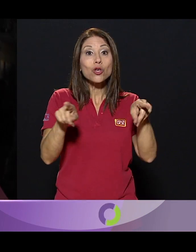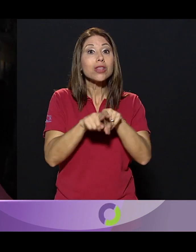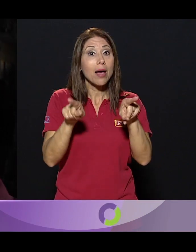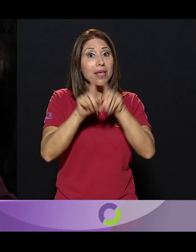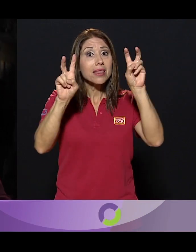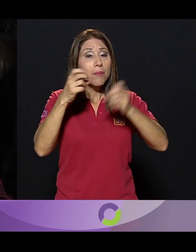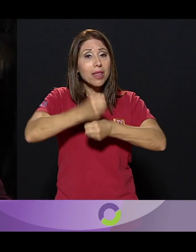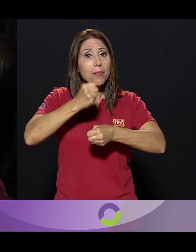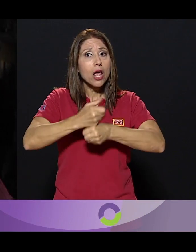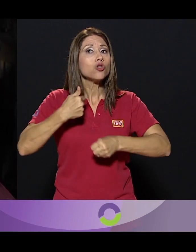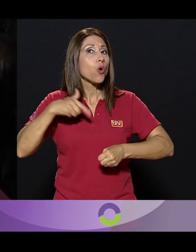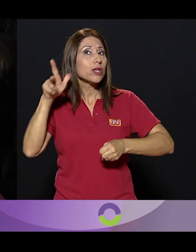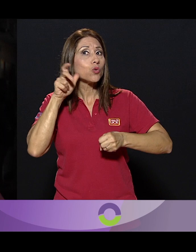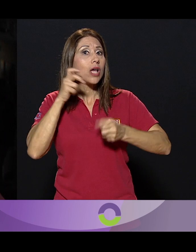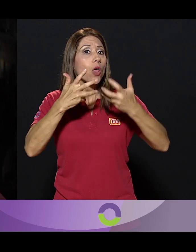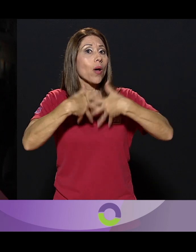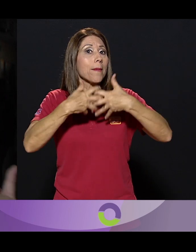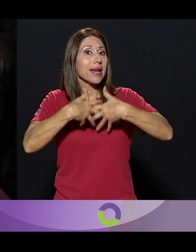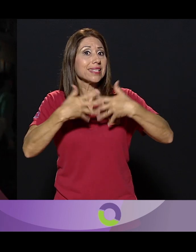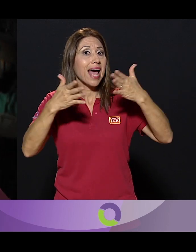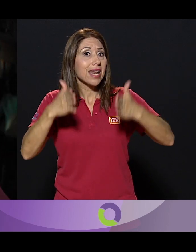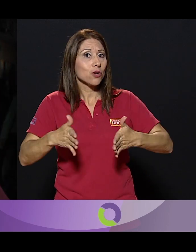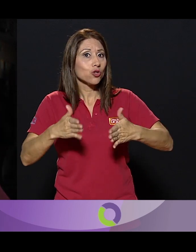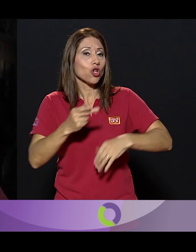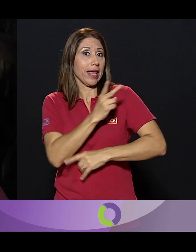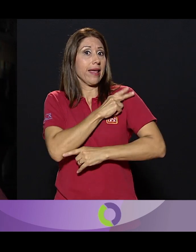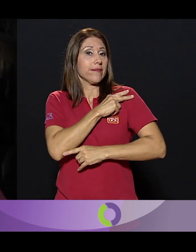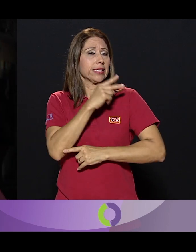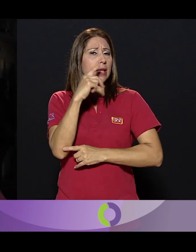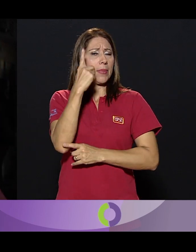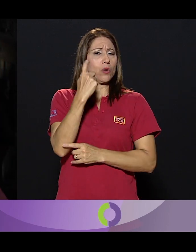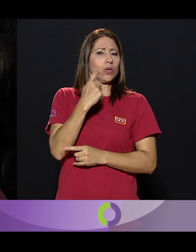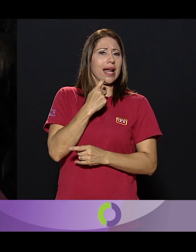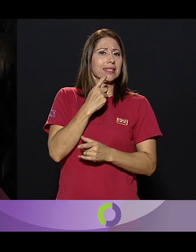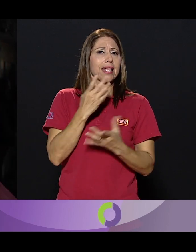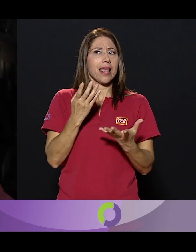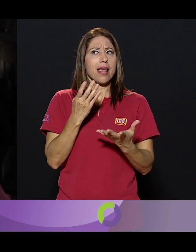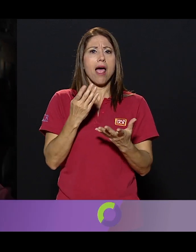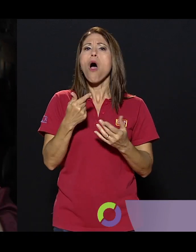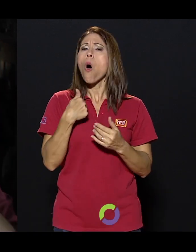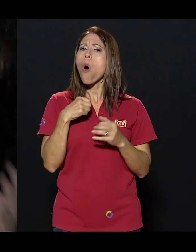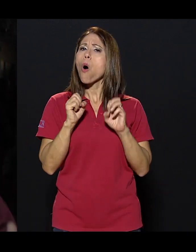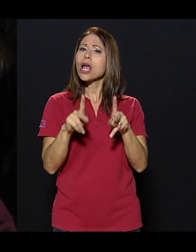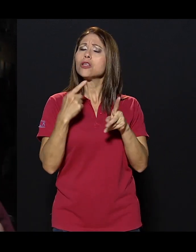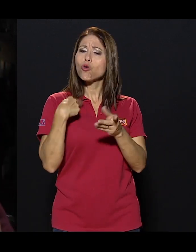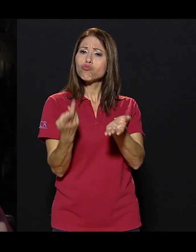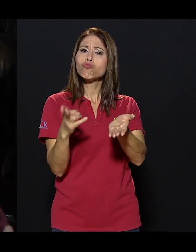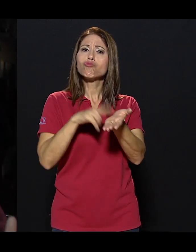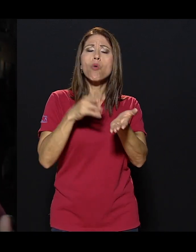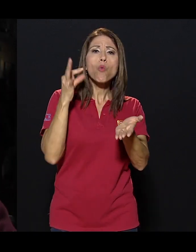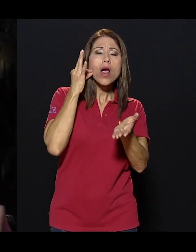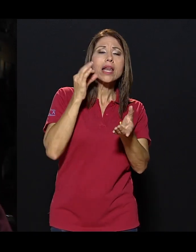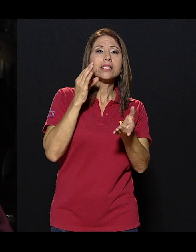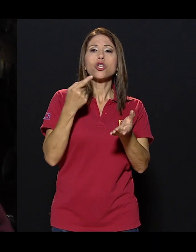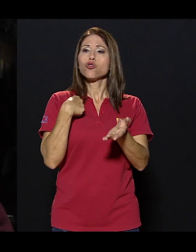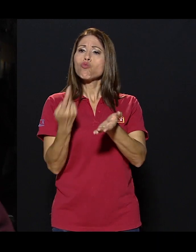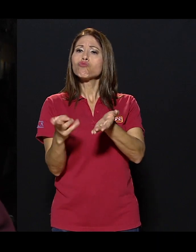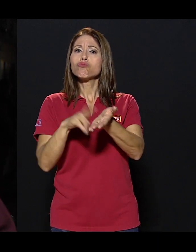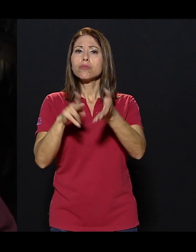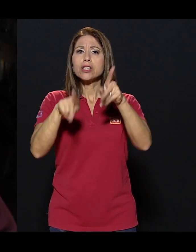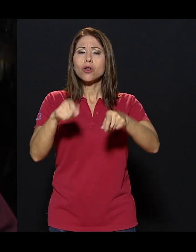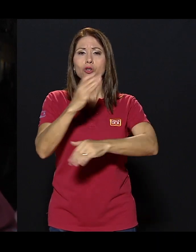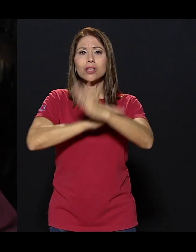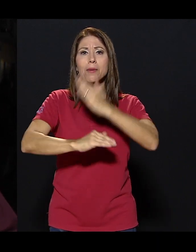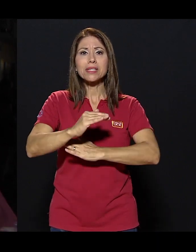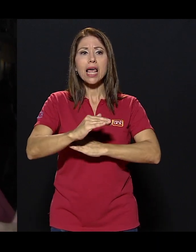empleo. Yo he escuchado a los empresarios preguntarse, y también en el sector público, ok, yo voy a hacer inclusión laboral de mujeres o de personas con